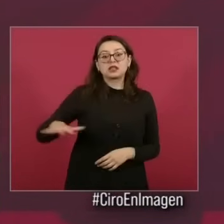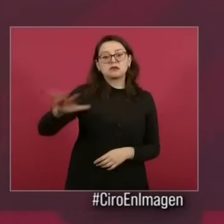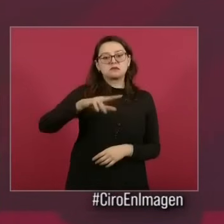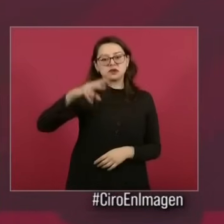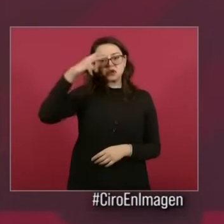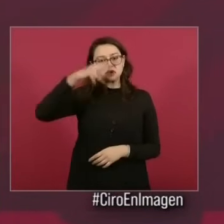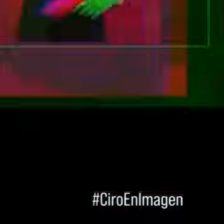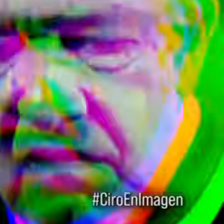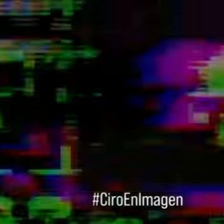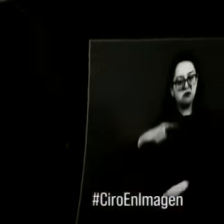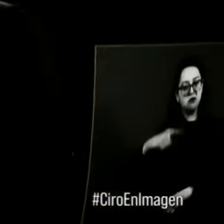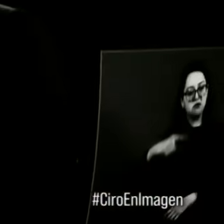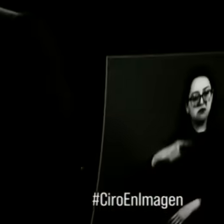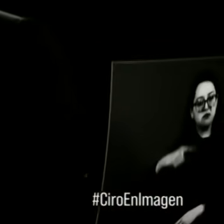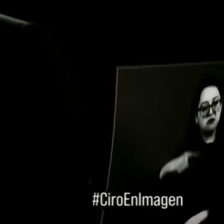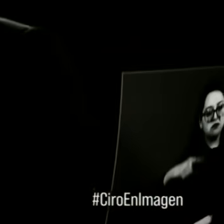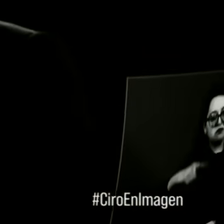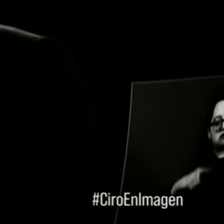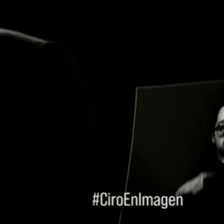muy consciente.